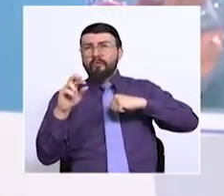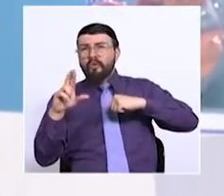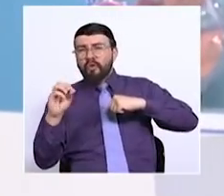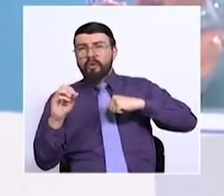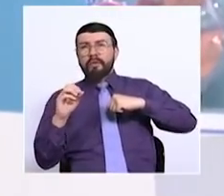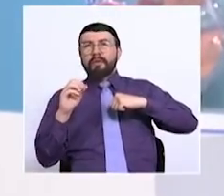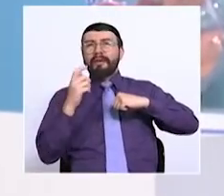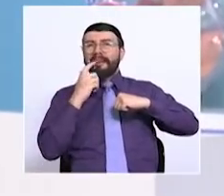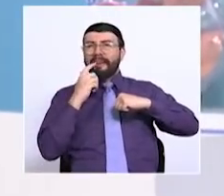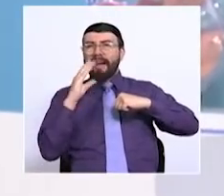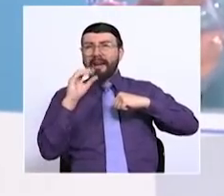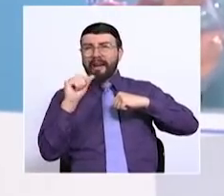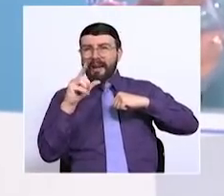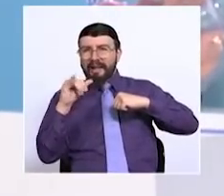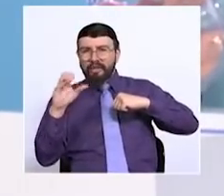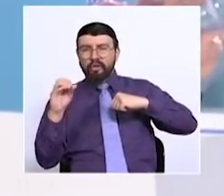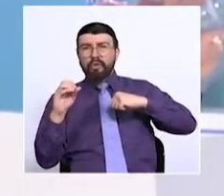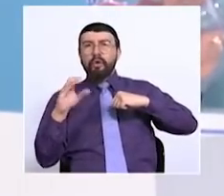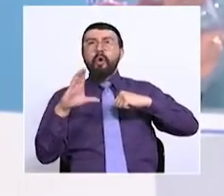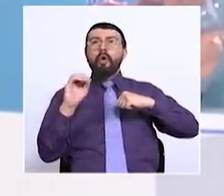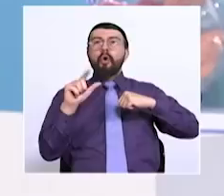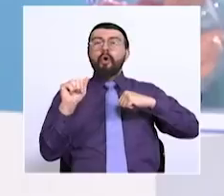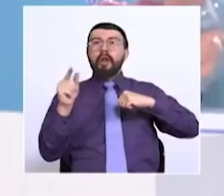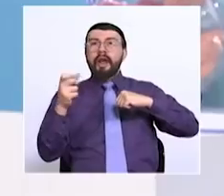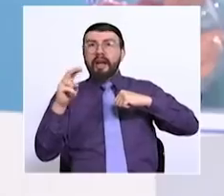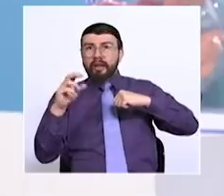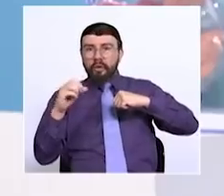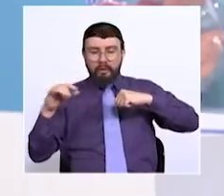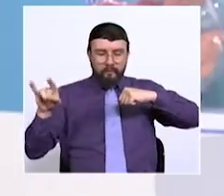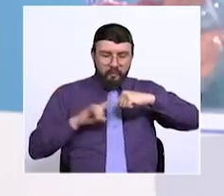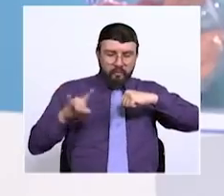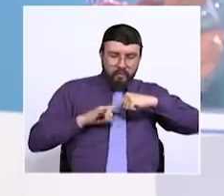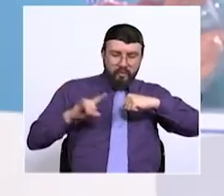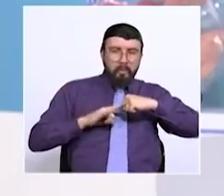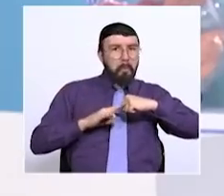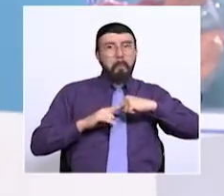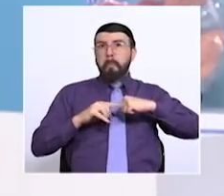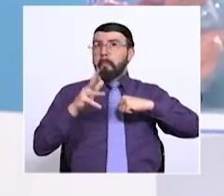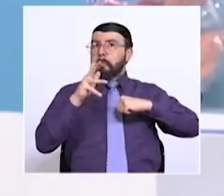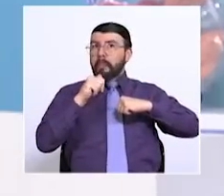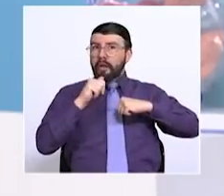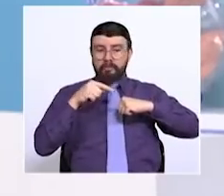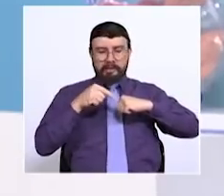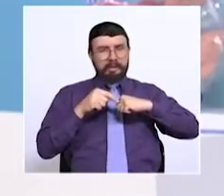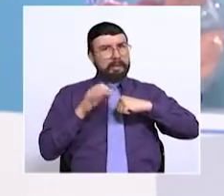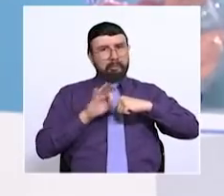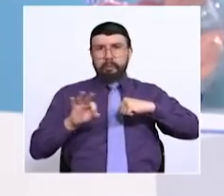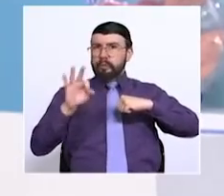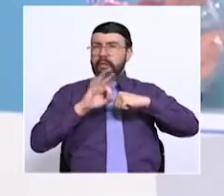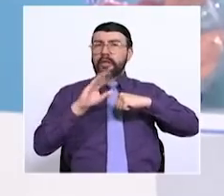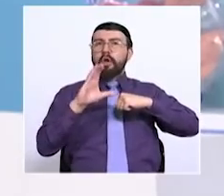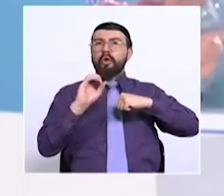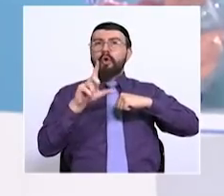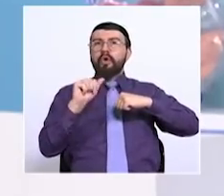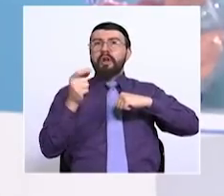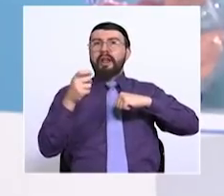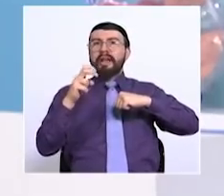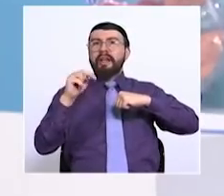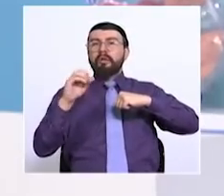calcio y el colágeno. La vitalidad de estas articulaciones es el colágeno. Entonces, al perder